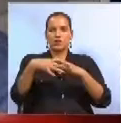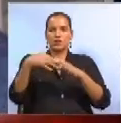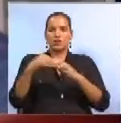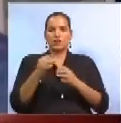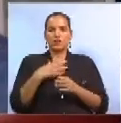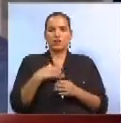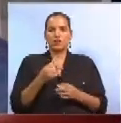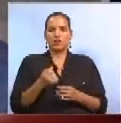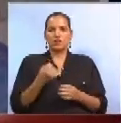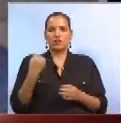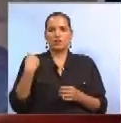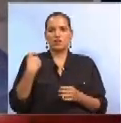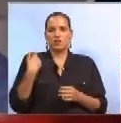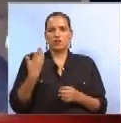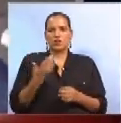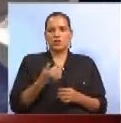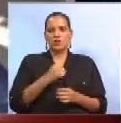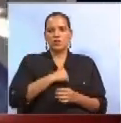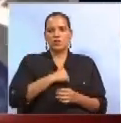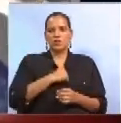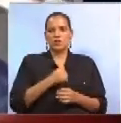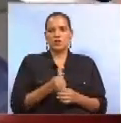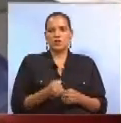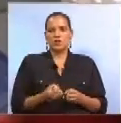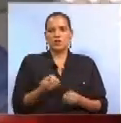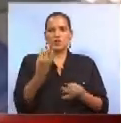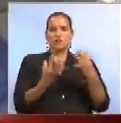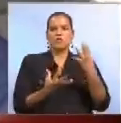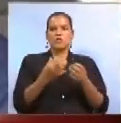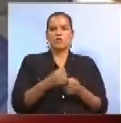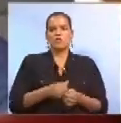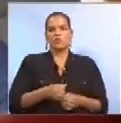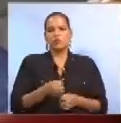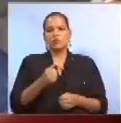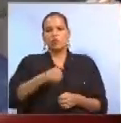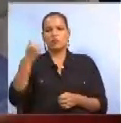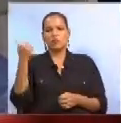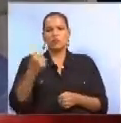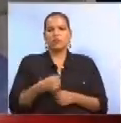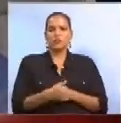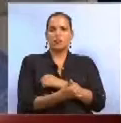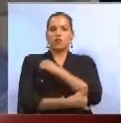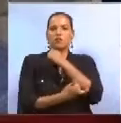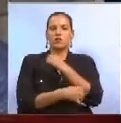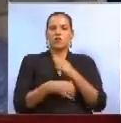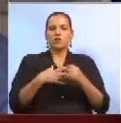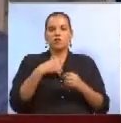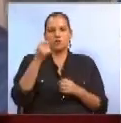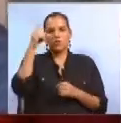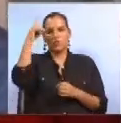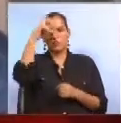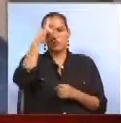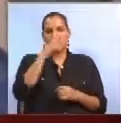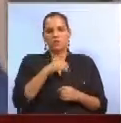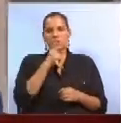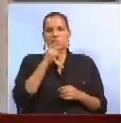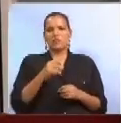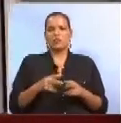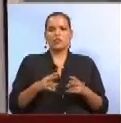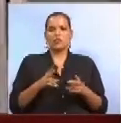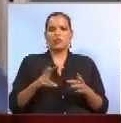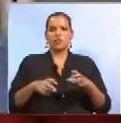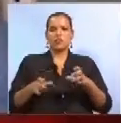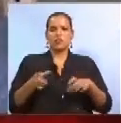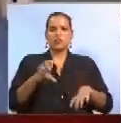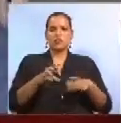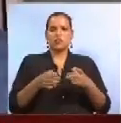hidrocarburo pertenece a Petroecuador o que pertenece a otro lado es bien complicado porque requiere de análisis